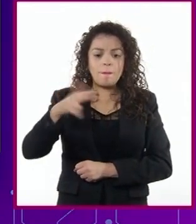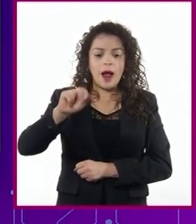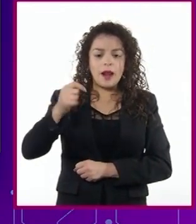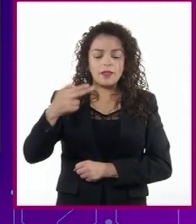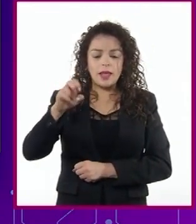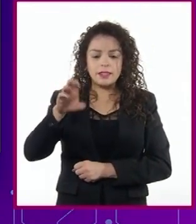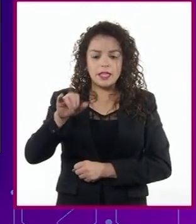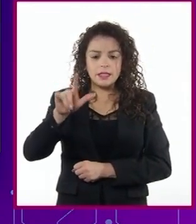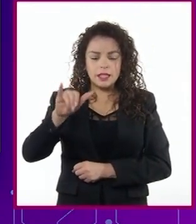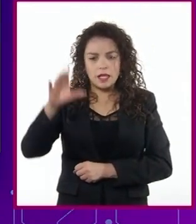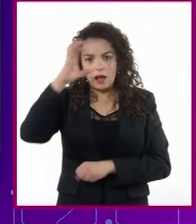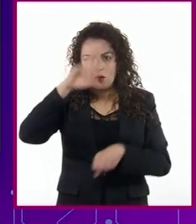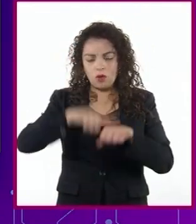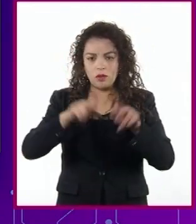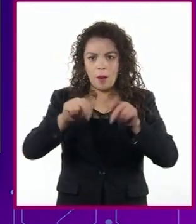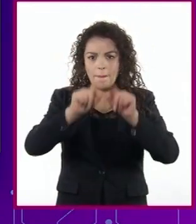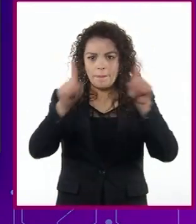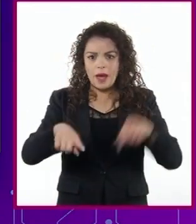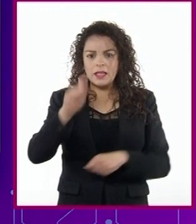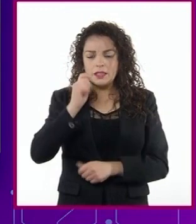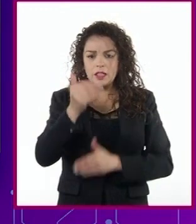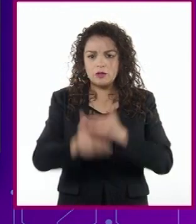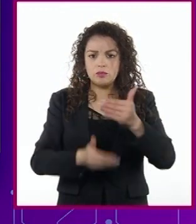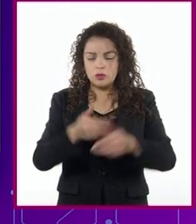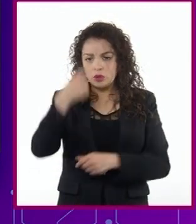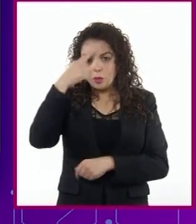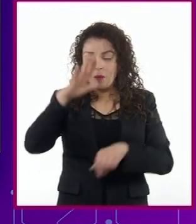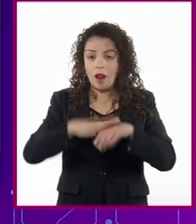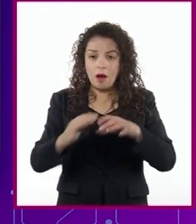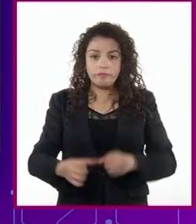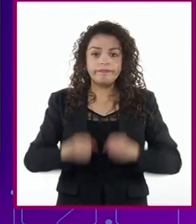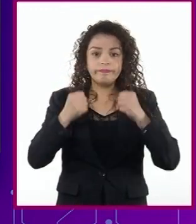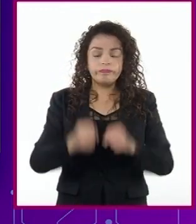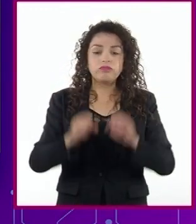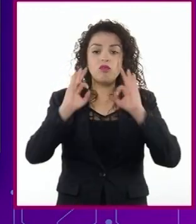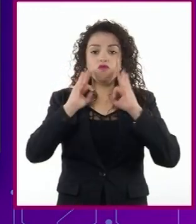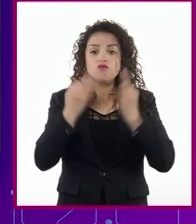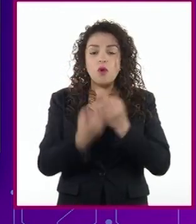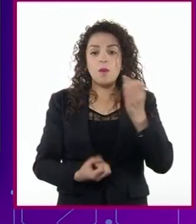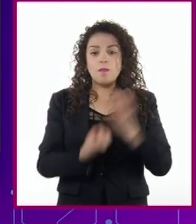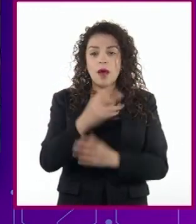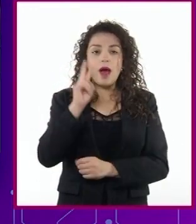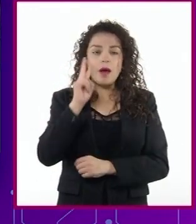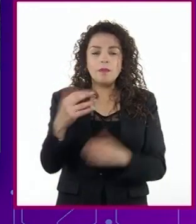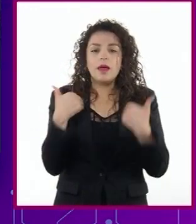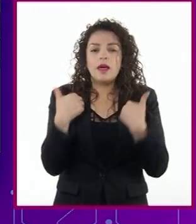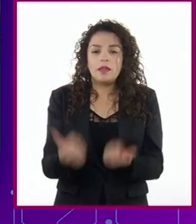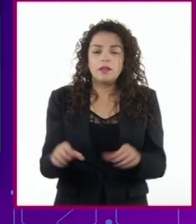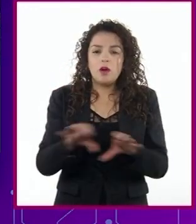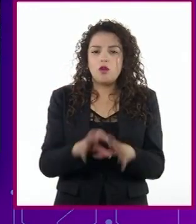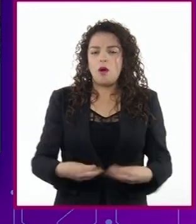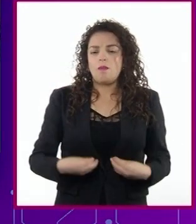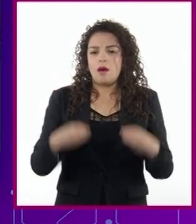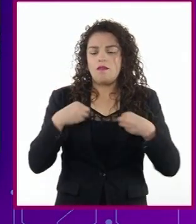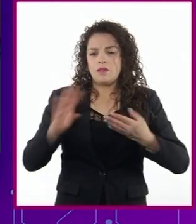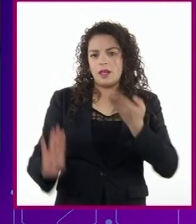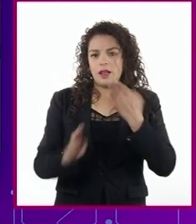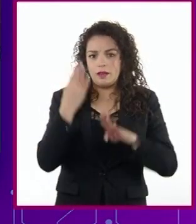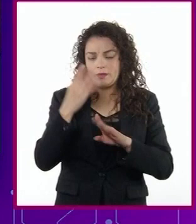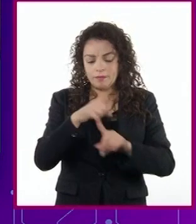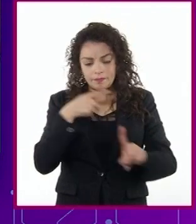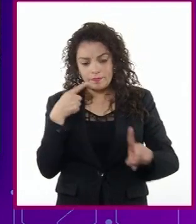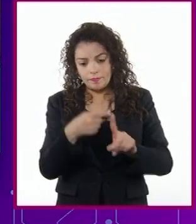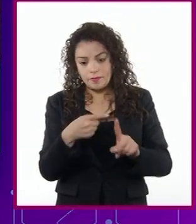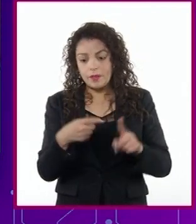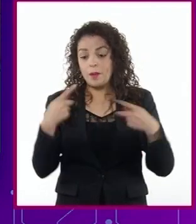Cadena, la cultura de la paz es un proceso de consolidación de una nueva manera de ver, entender y vivir en el mundo, empezando por el propio